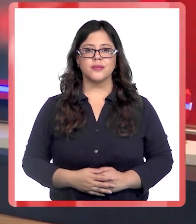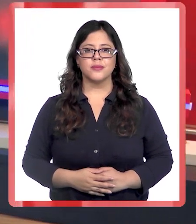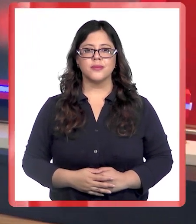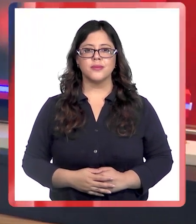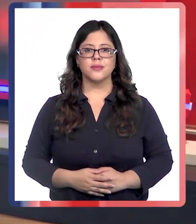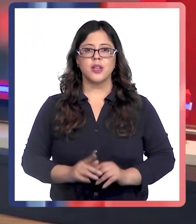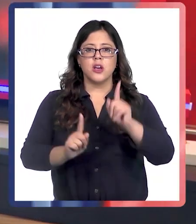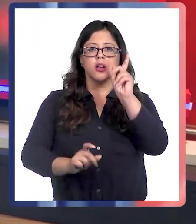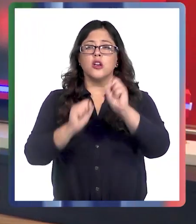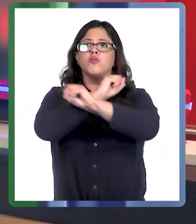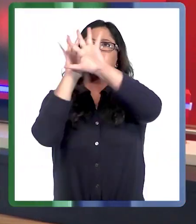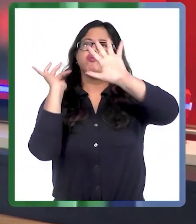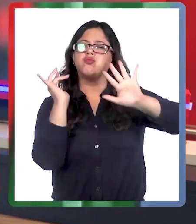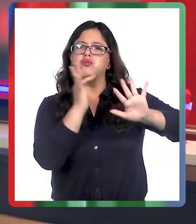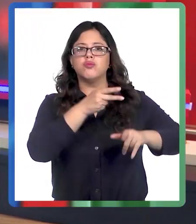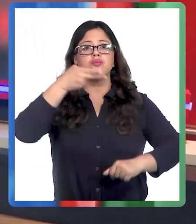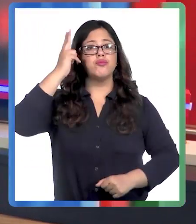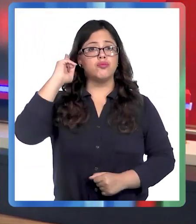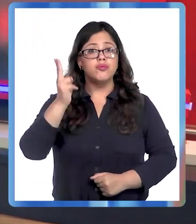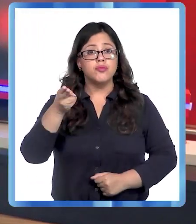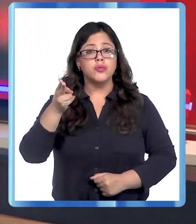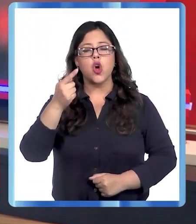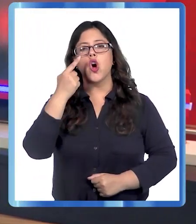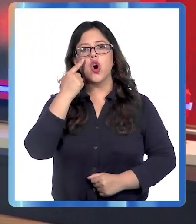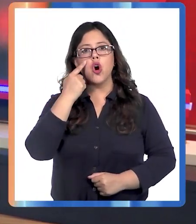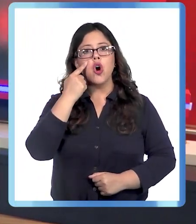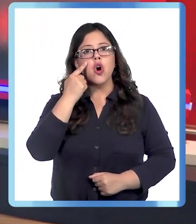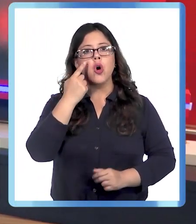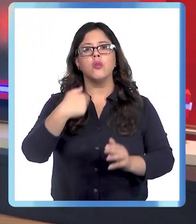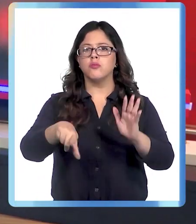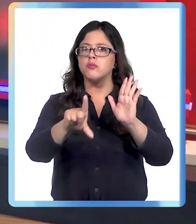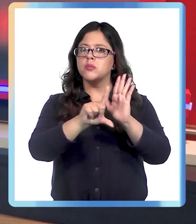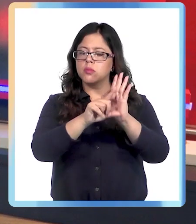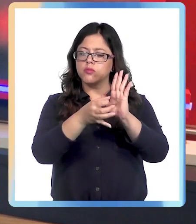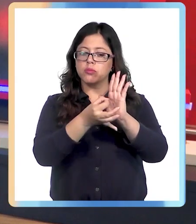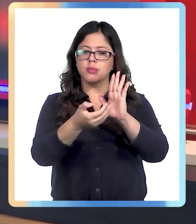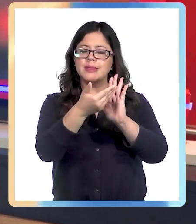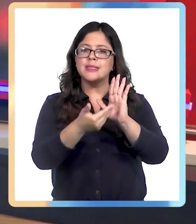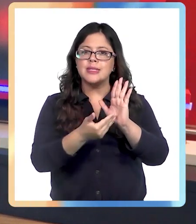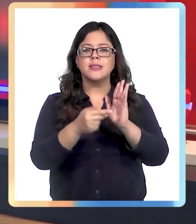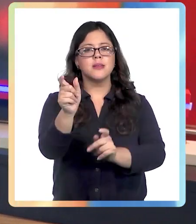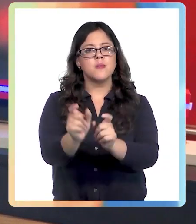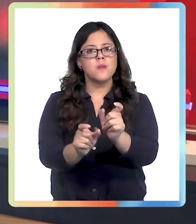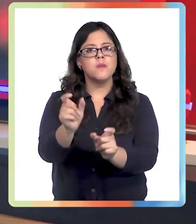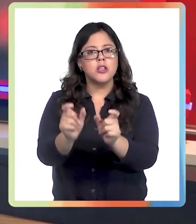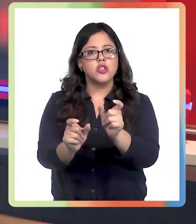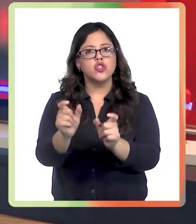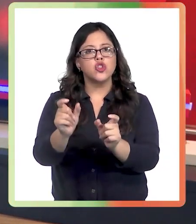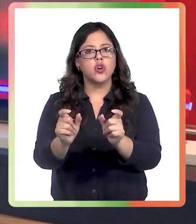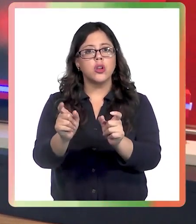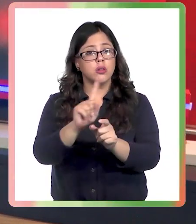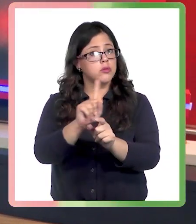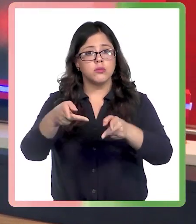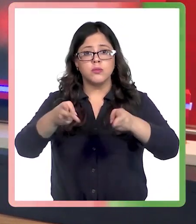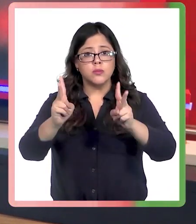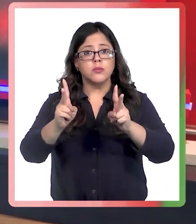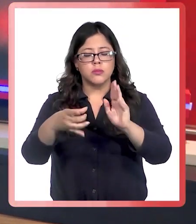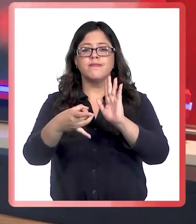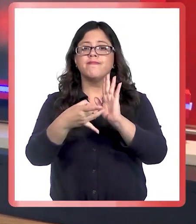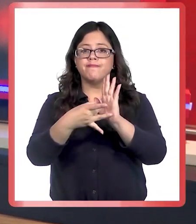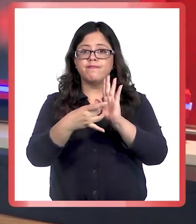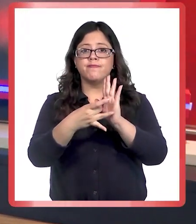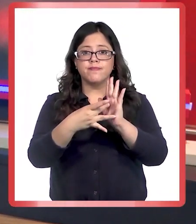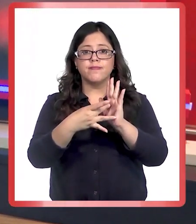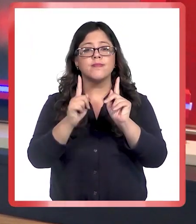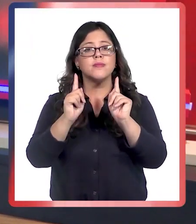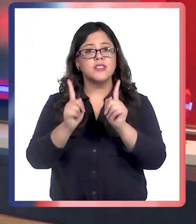Manipular fuegos artificiales está prohibido. Y atención, la ley establece que las personas no autorizadas cometen delito